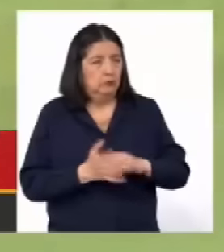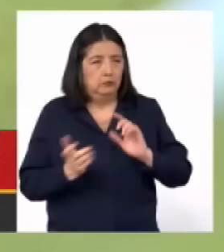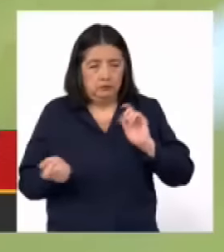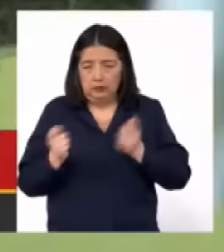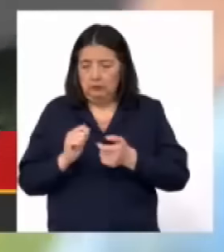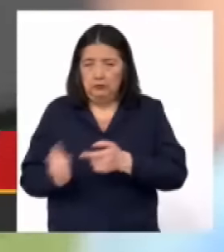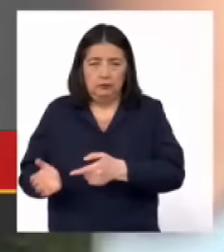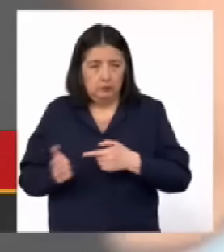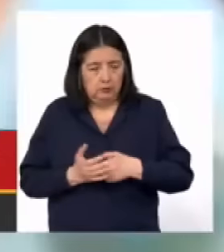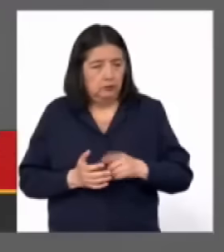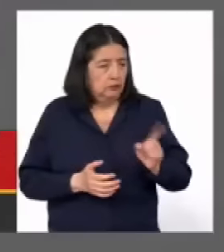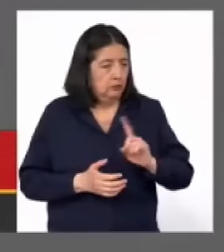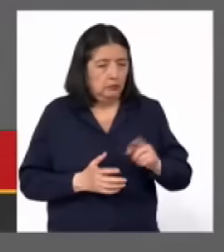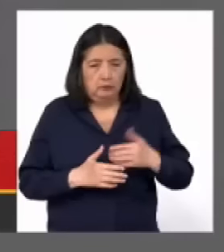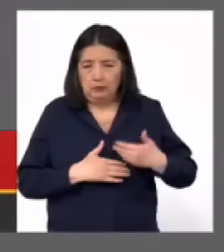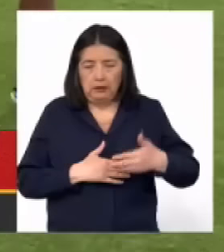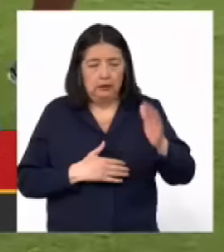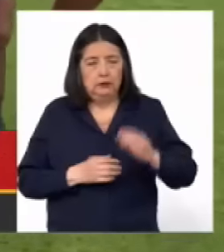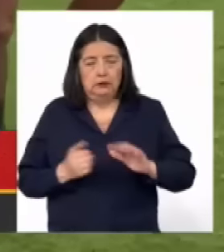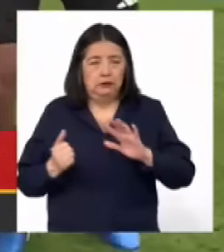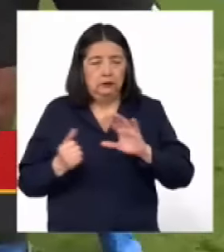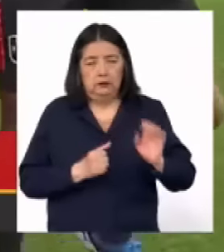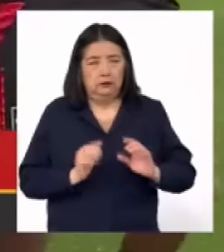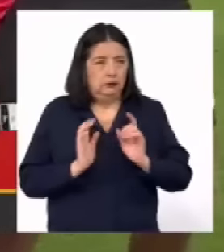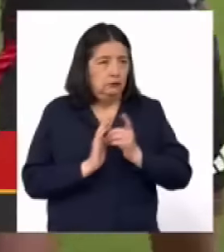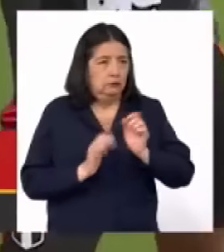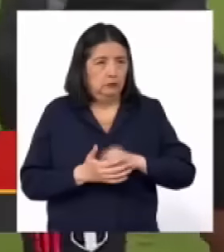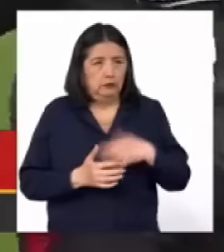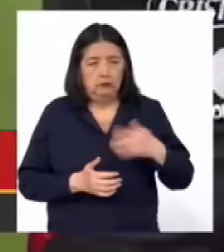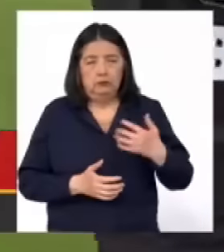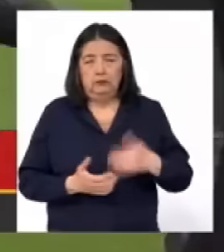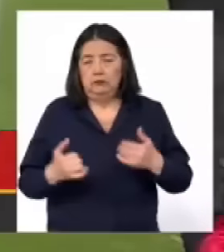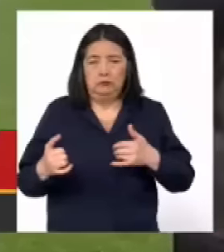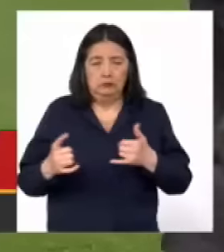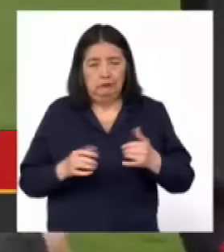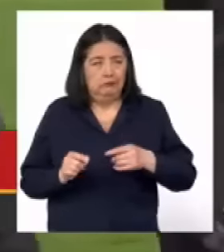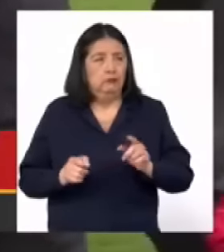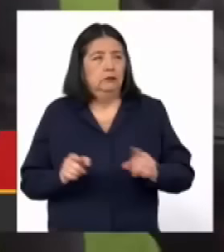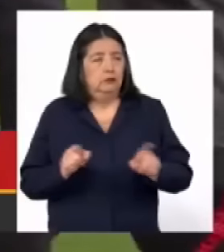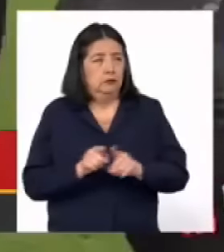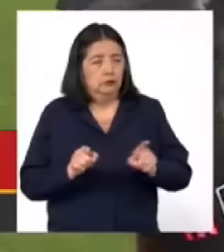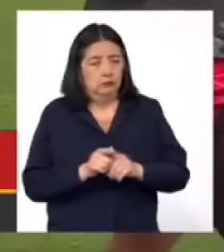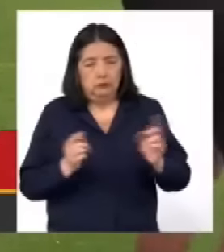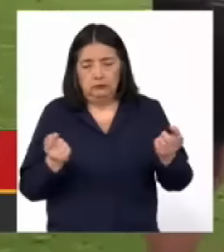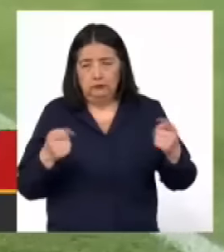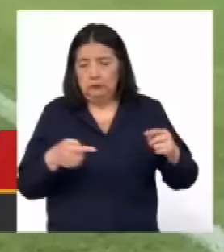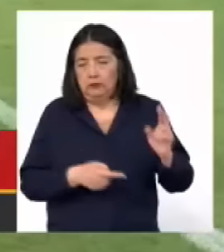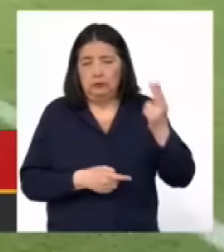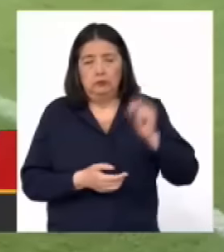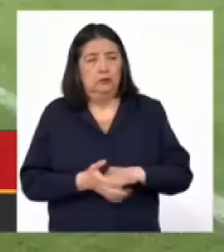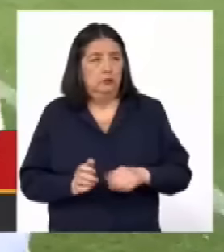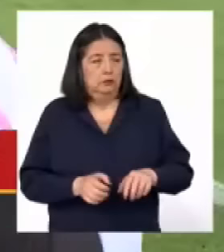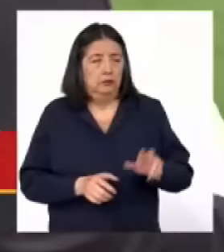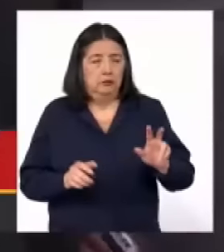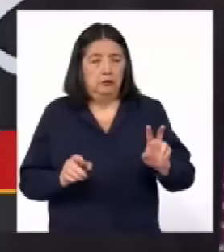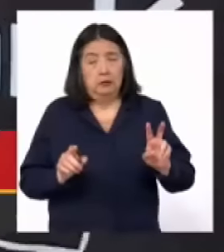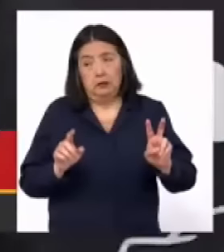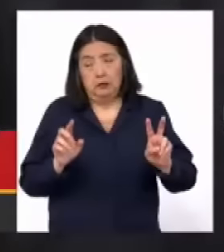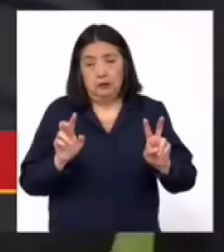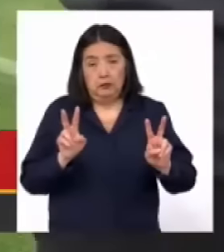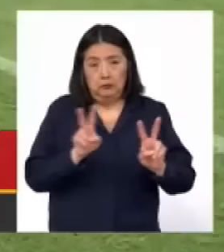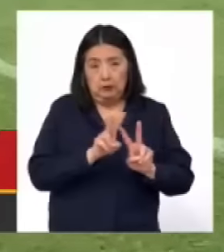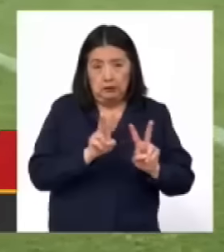cambio obligado, no aguanta más de 60 minutos en alta exigencia, pasó también contra Uruguay, y Valera que va a dar todo